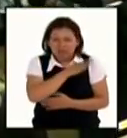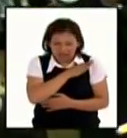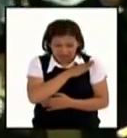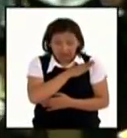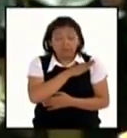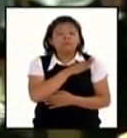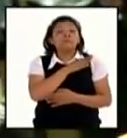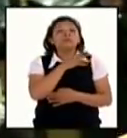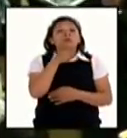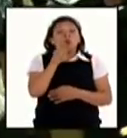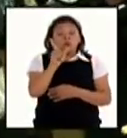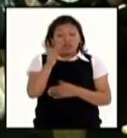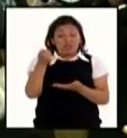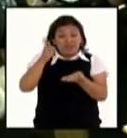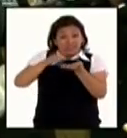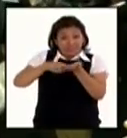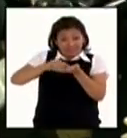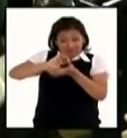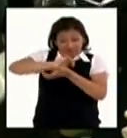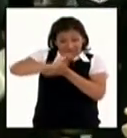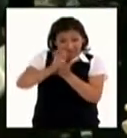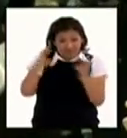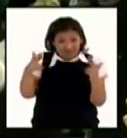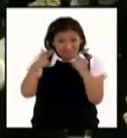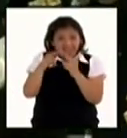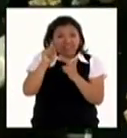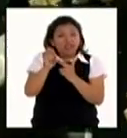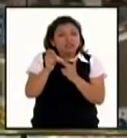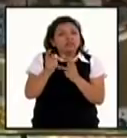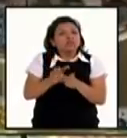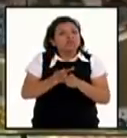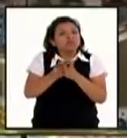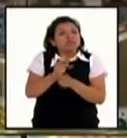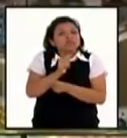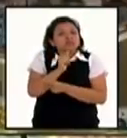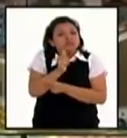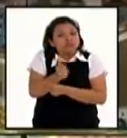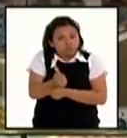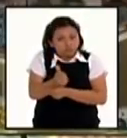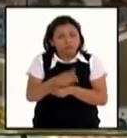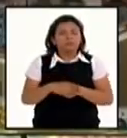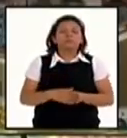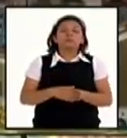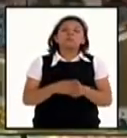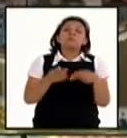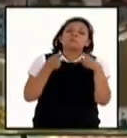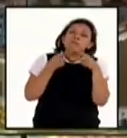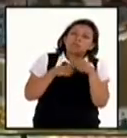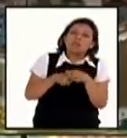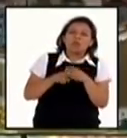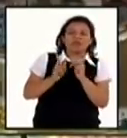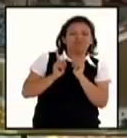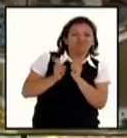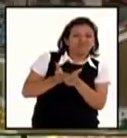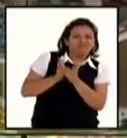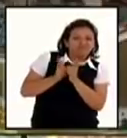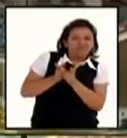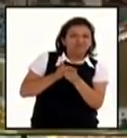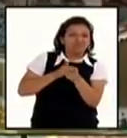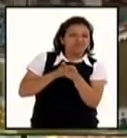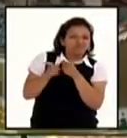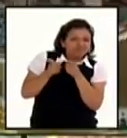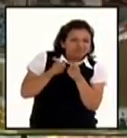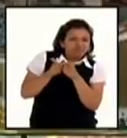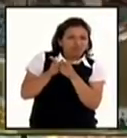oscuro y temible de la discriminación religiosa es la intolerancia. Va desde las burlas en ese tipo